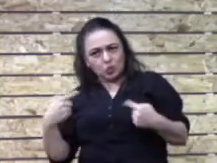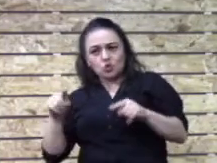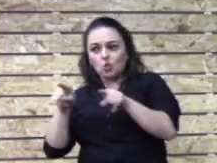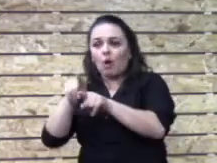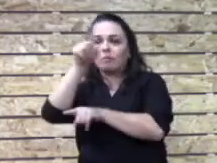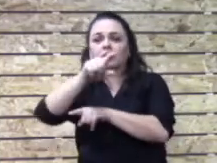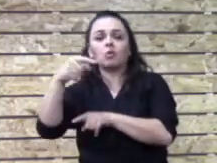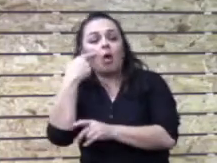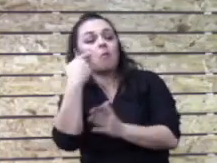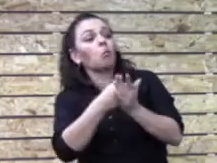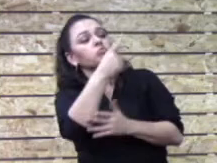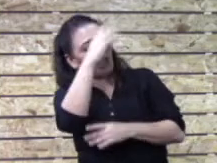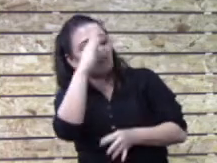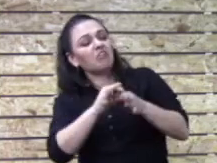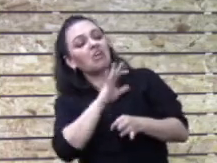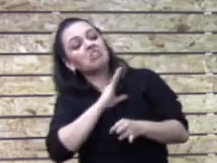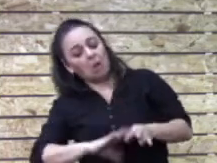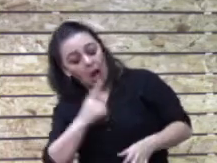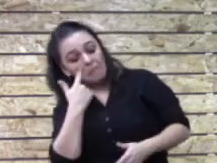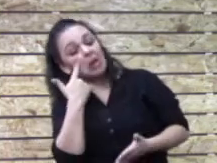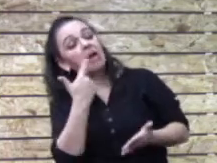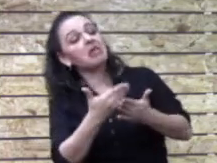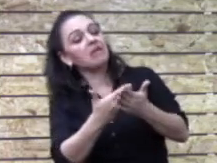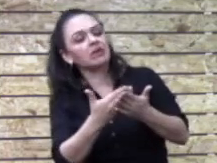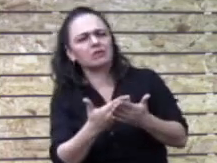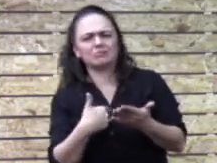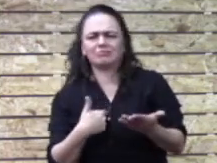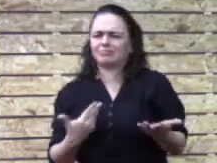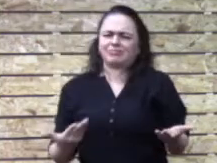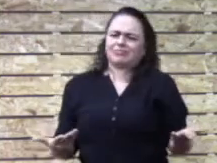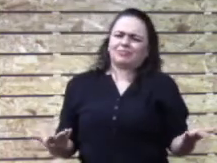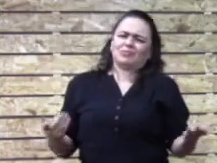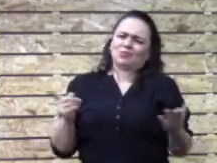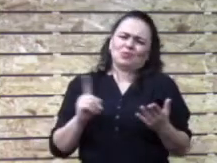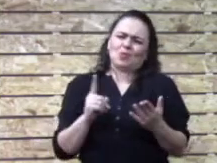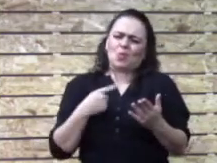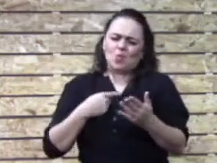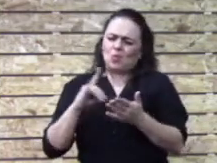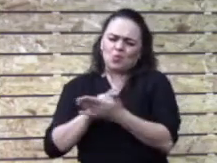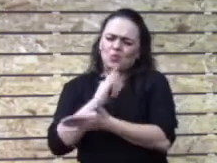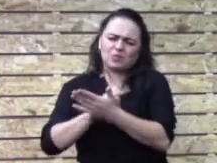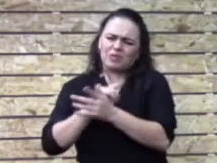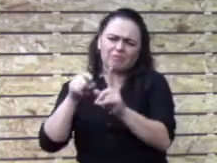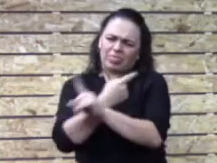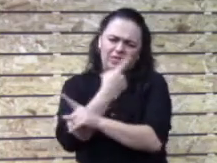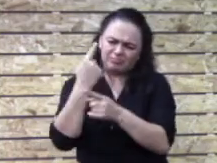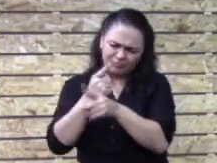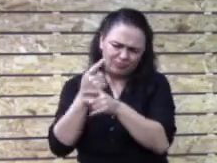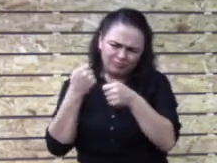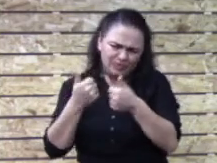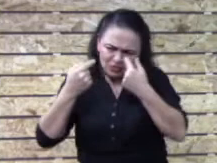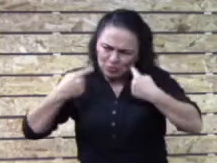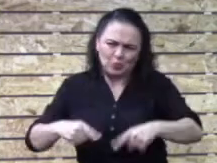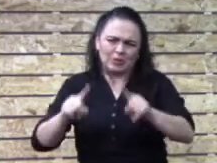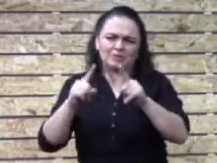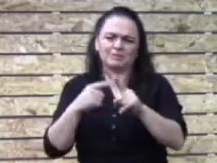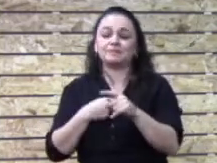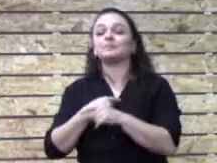que Satanás usa la Biblia, y debo decir, muchos también, es que lo hizo para tentar al